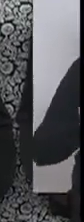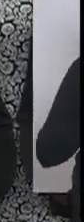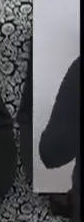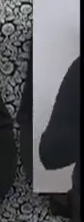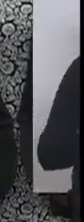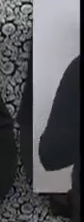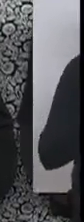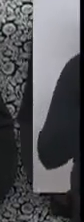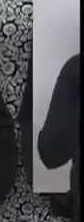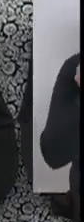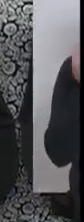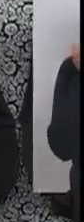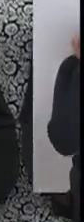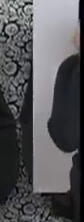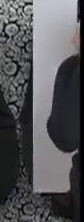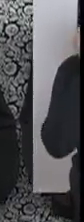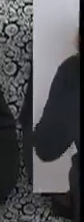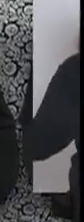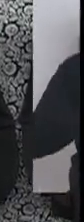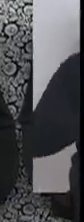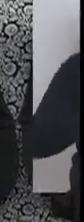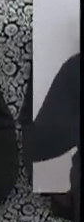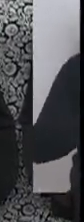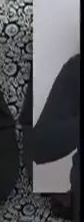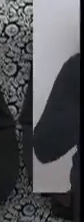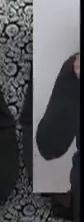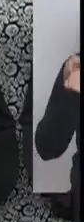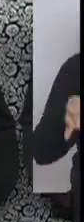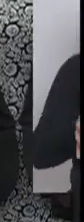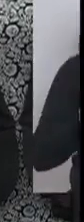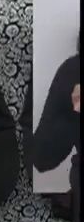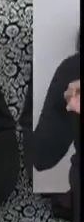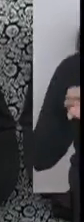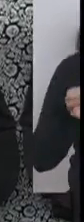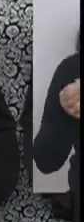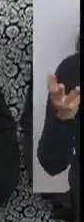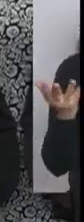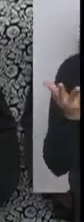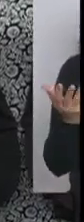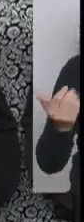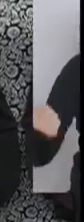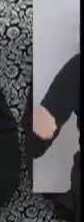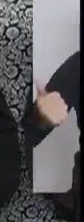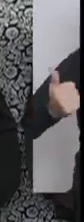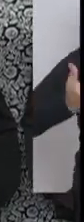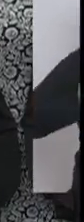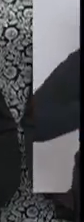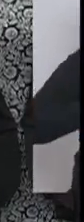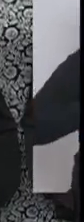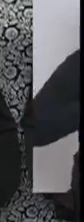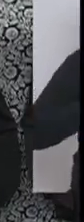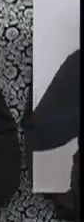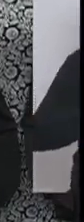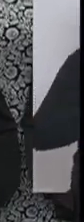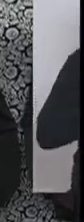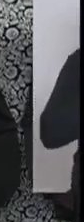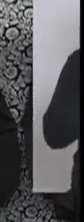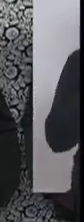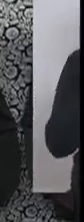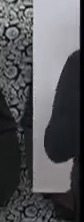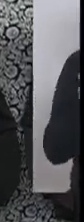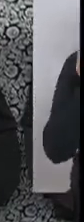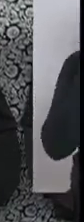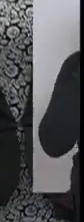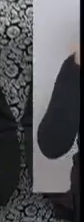que incluso me he enfrentado con mi propio gobierno cuando ha sido necesario, pero acá hay que salir de la trinchera política, hay que salir